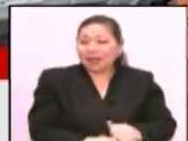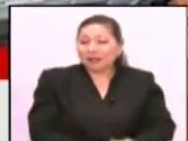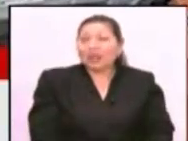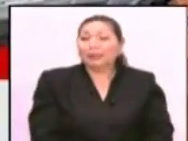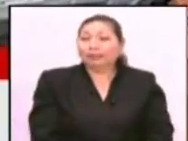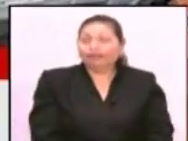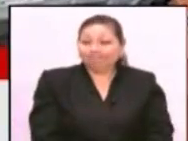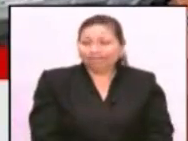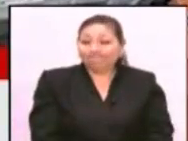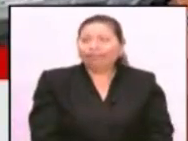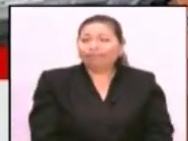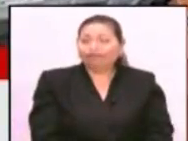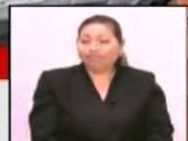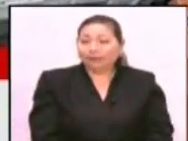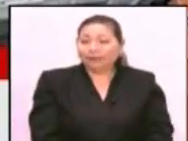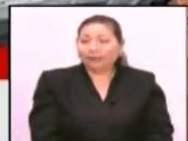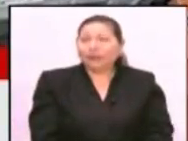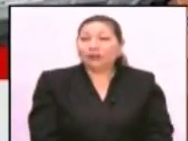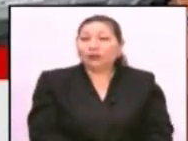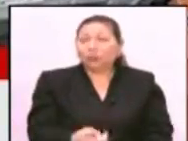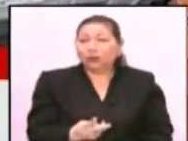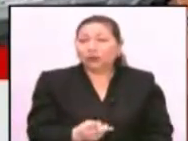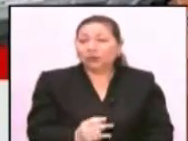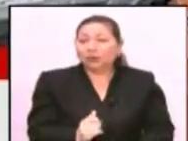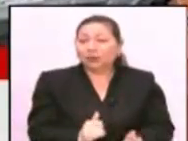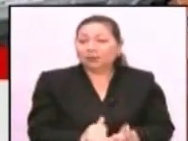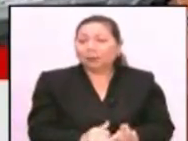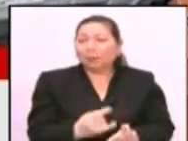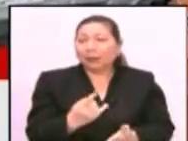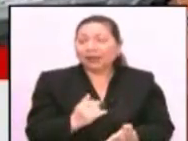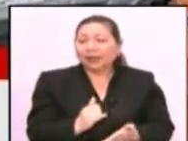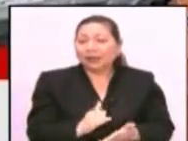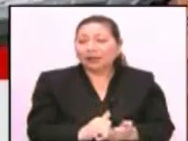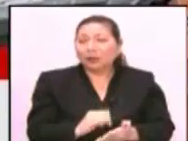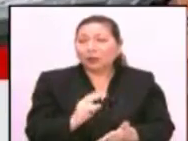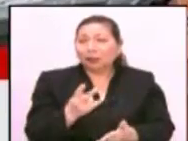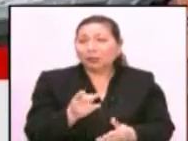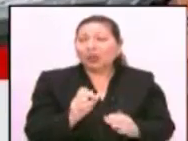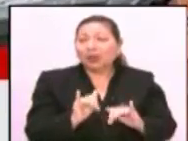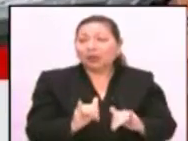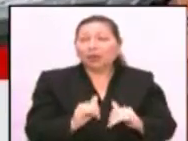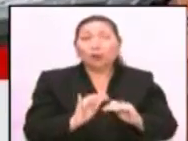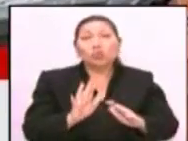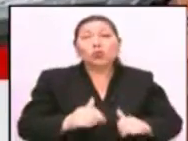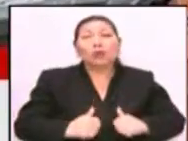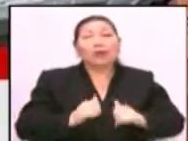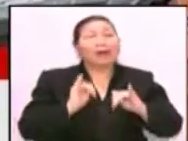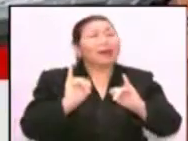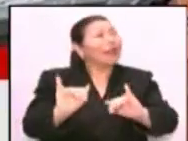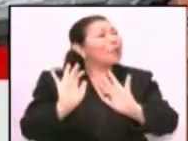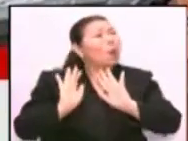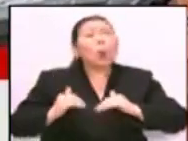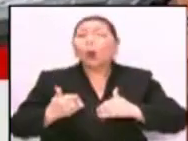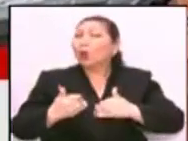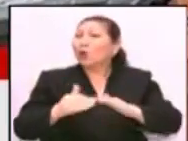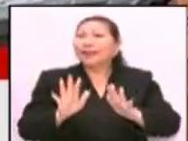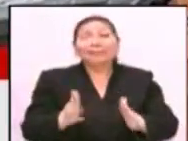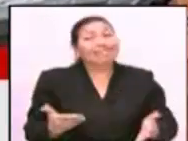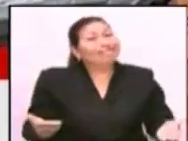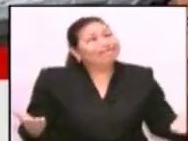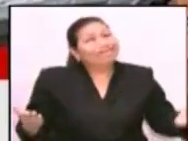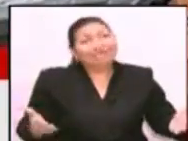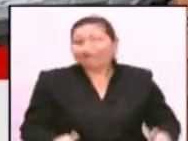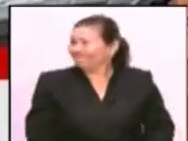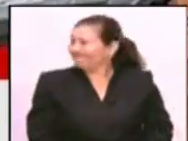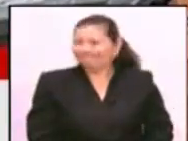un penal más o menos de unos 2.000 unidades de albergue para que unos 2.000 internos pasen el resto de sus vidas en penales. Nada justifica,